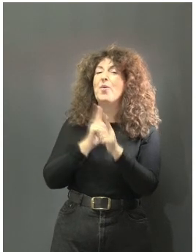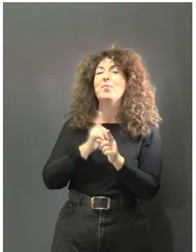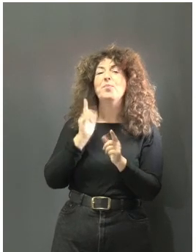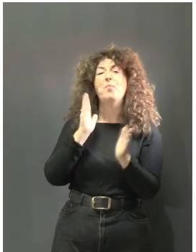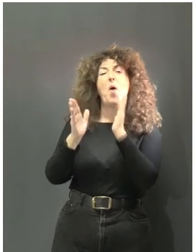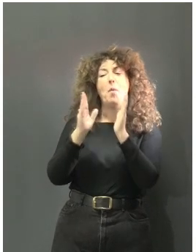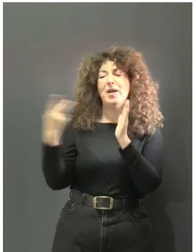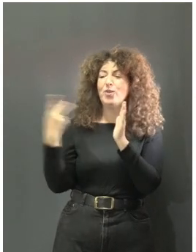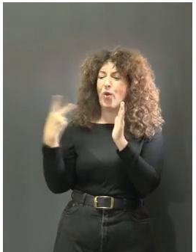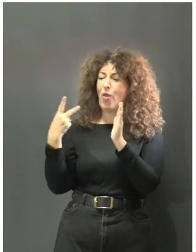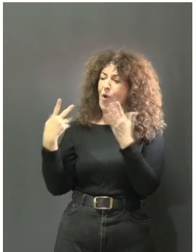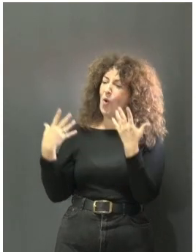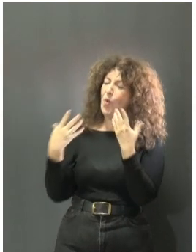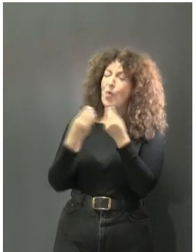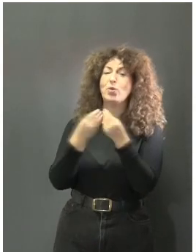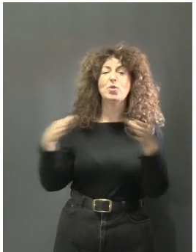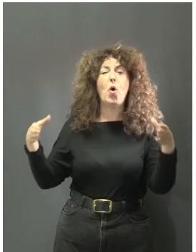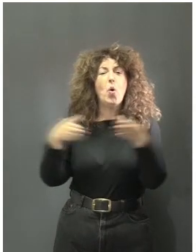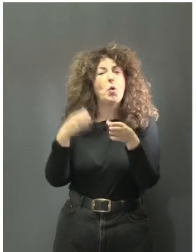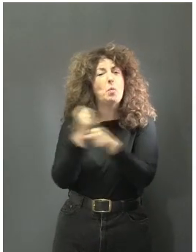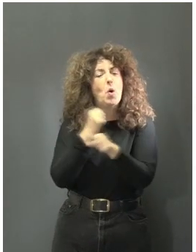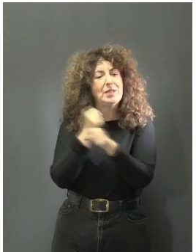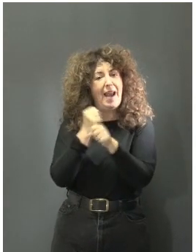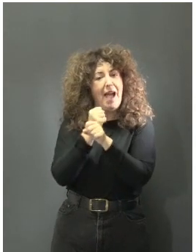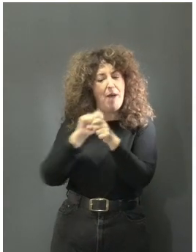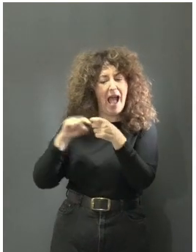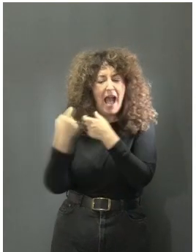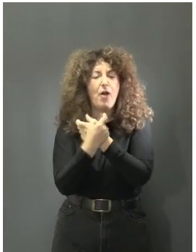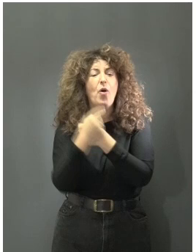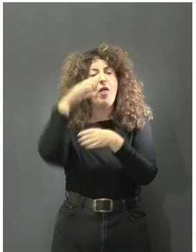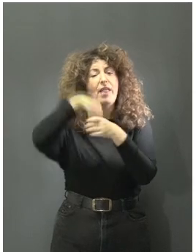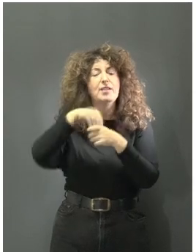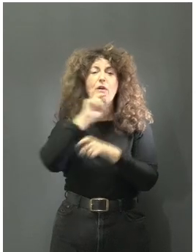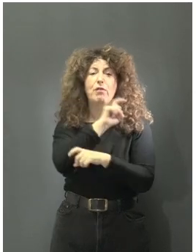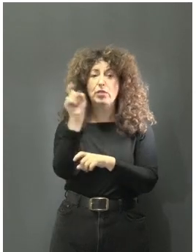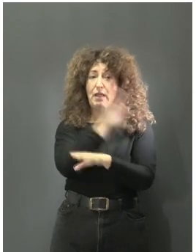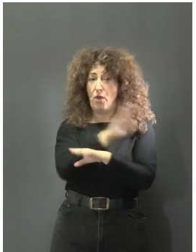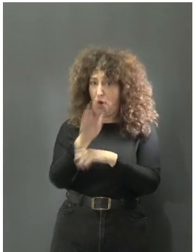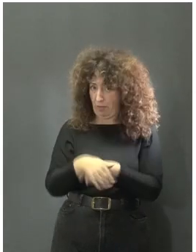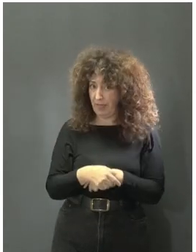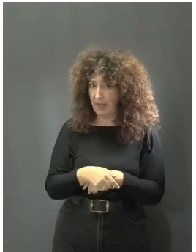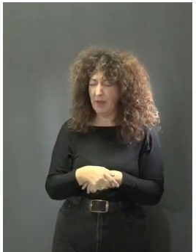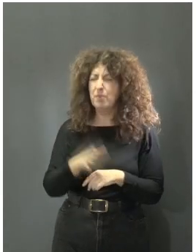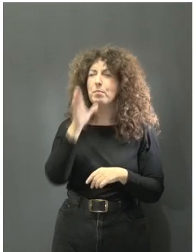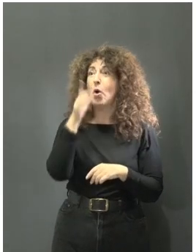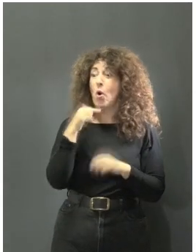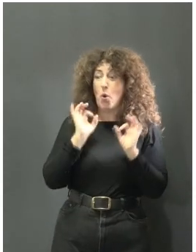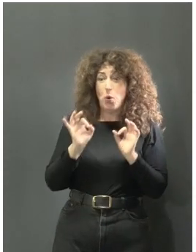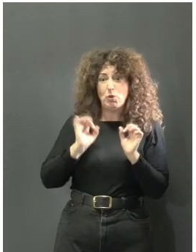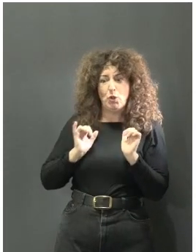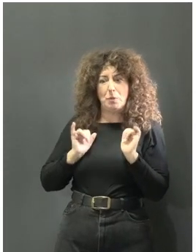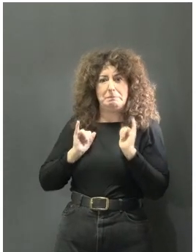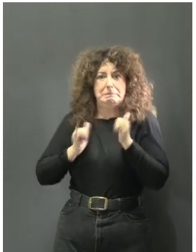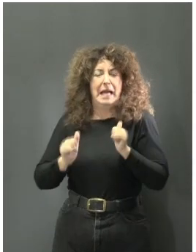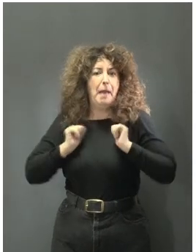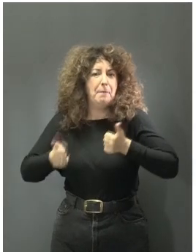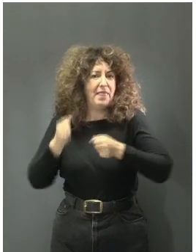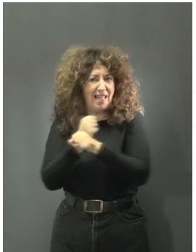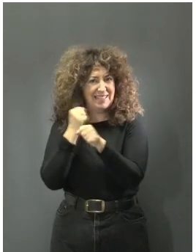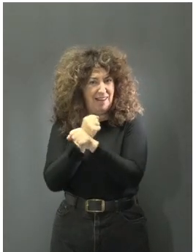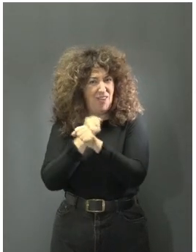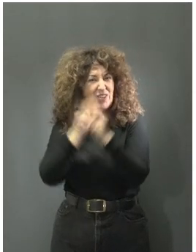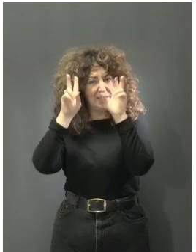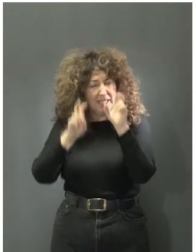encontramos en ese grupo de trabajo de la Fundación 11, porque yo estaba casi empezando a trabajar en el ámbito de